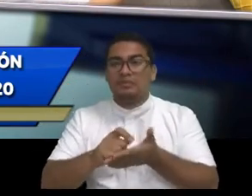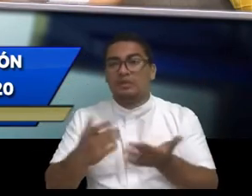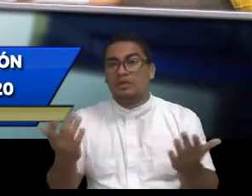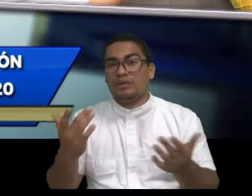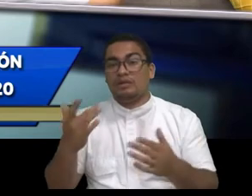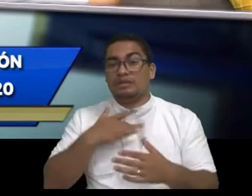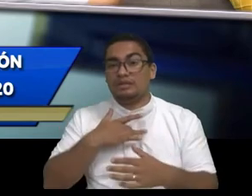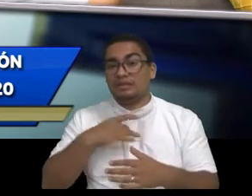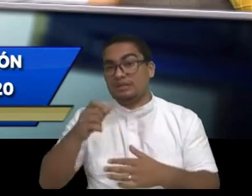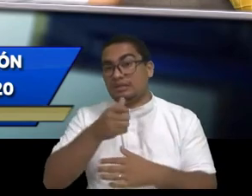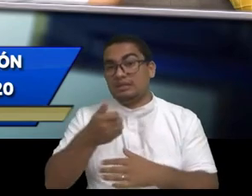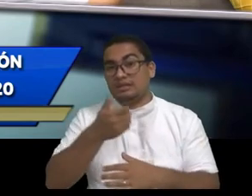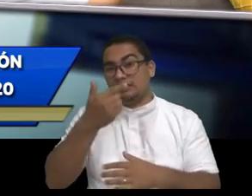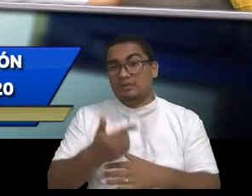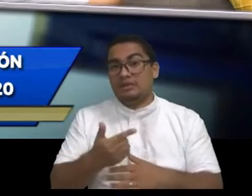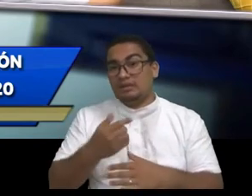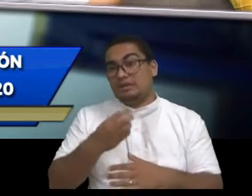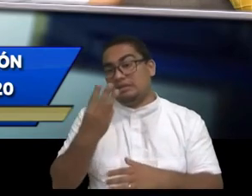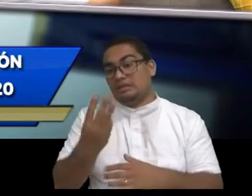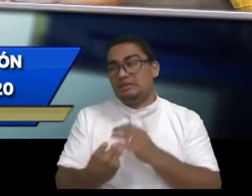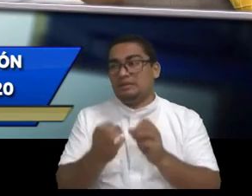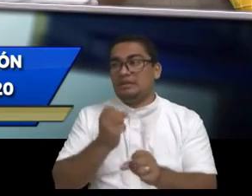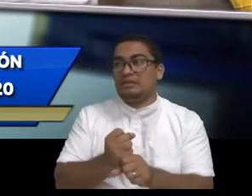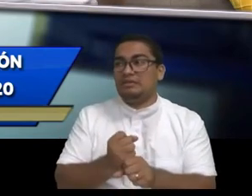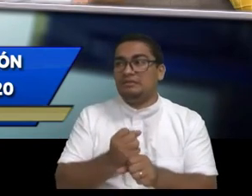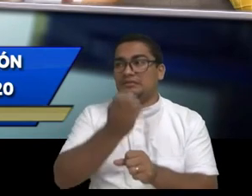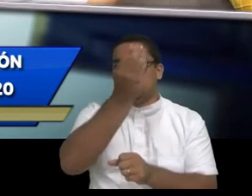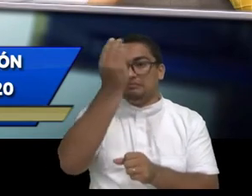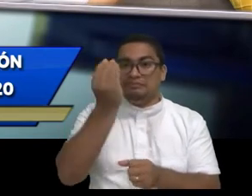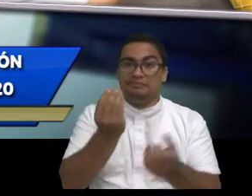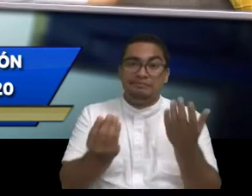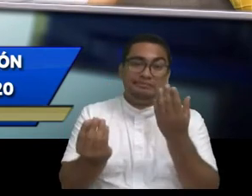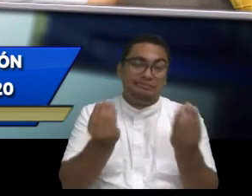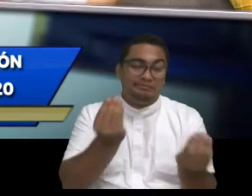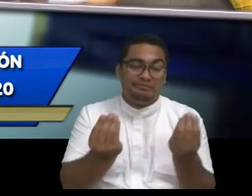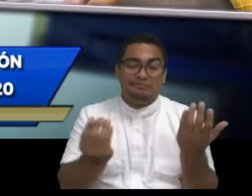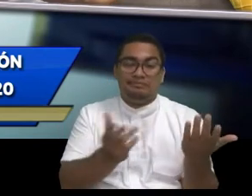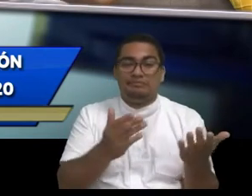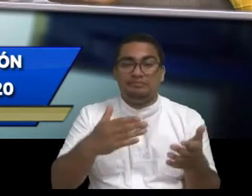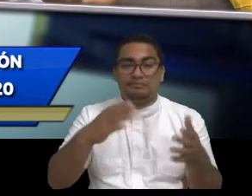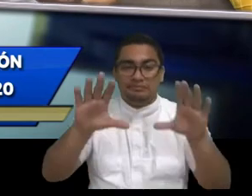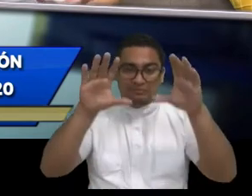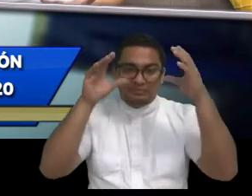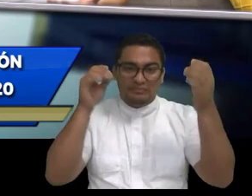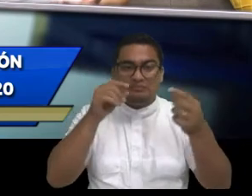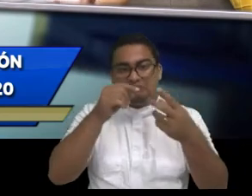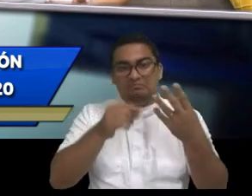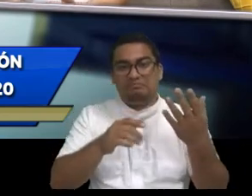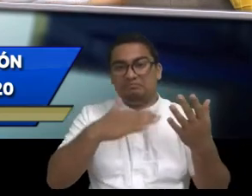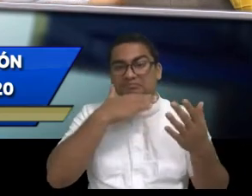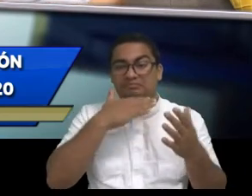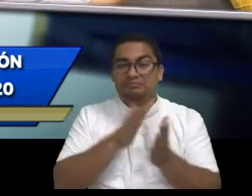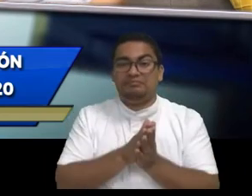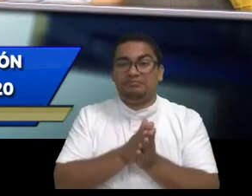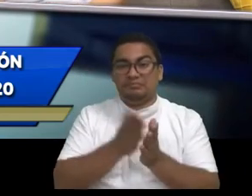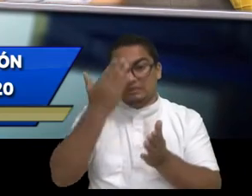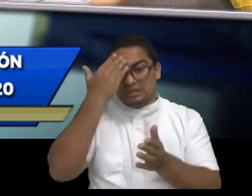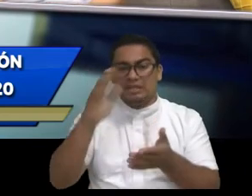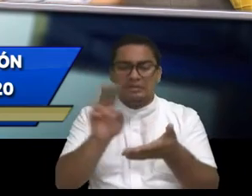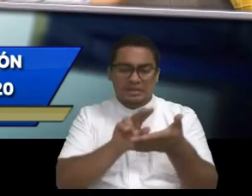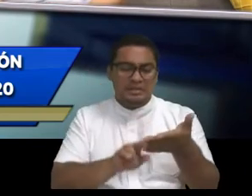sexto grado otro ya un tercer año otro ser bachiller depende de la complejidad del curso pero ya puedes de saber leer y escribir alguien puede